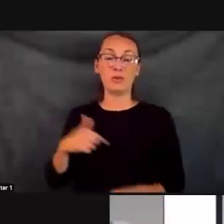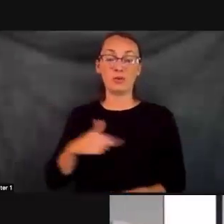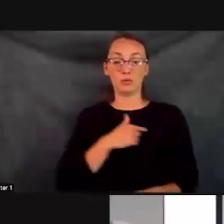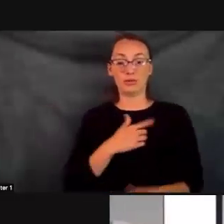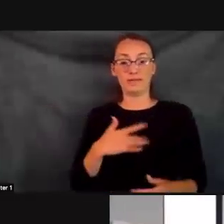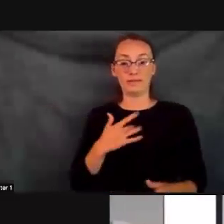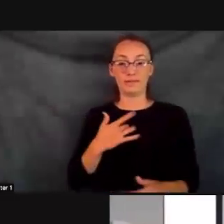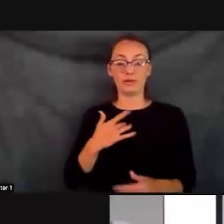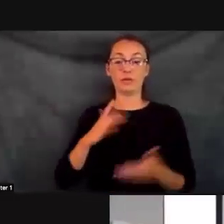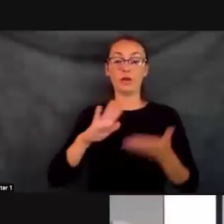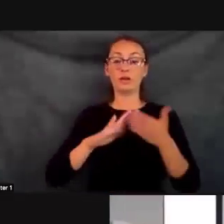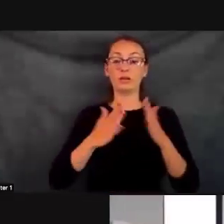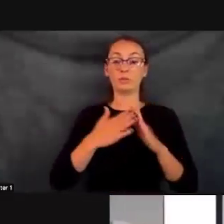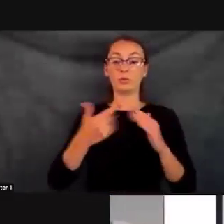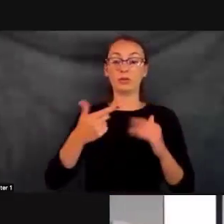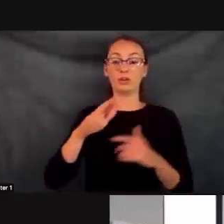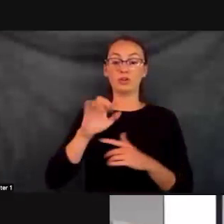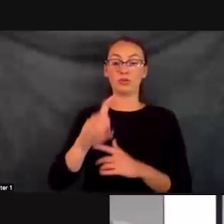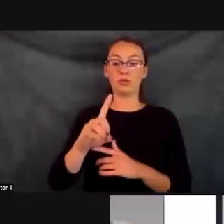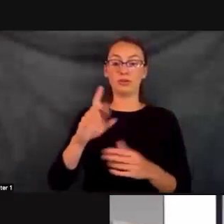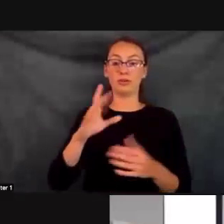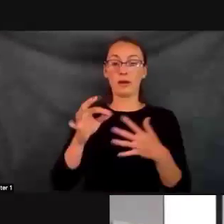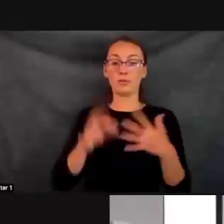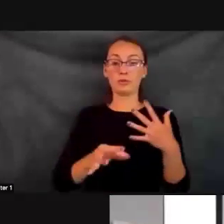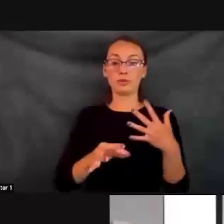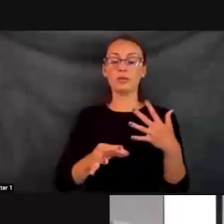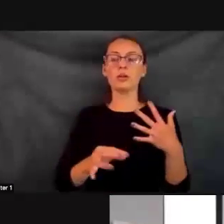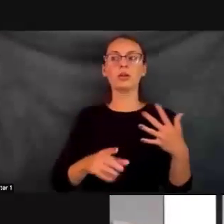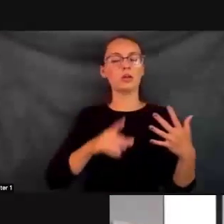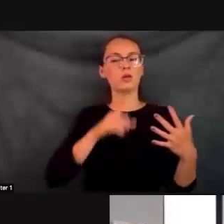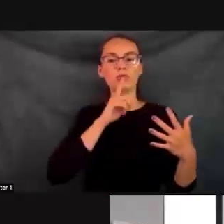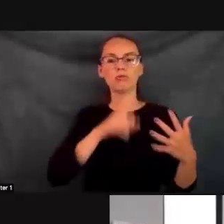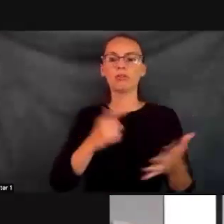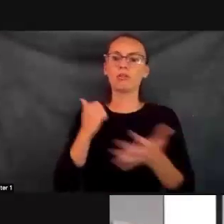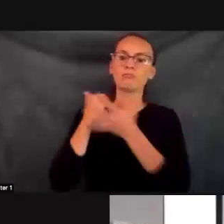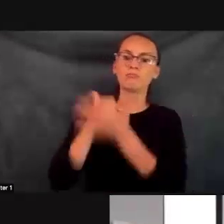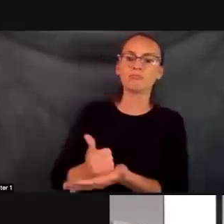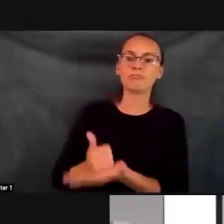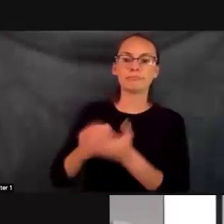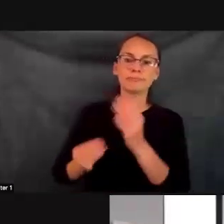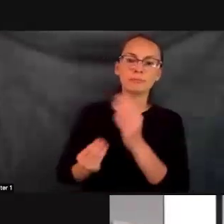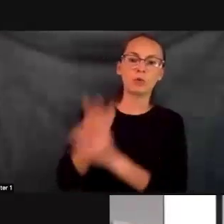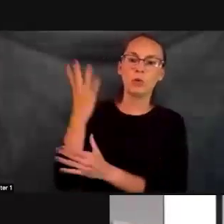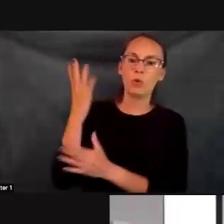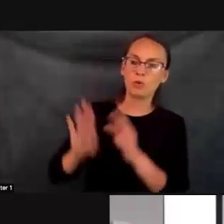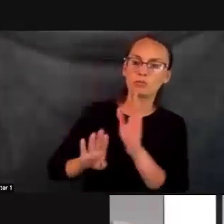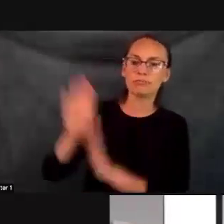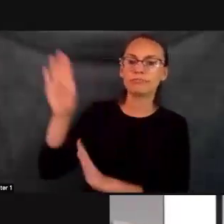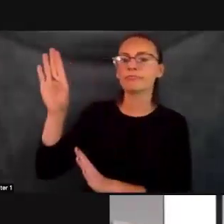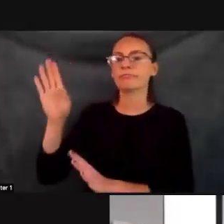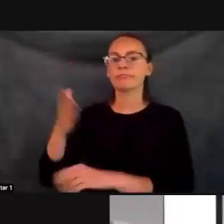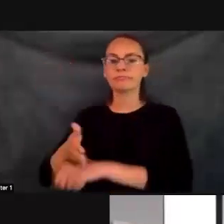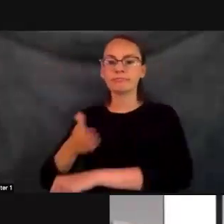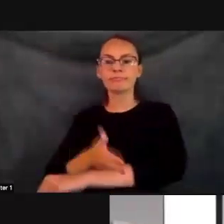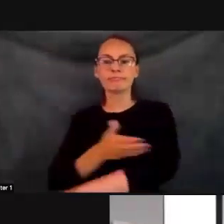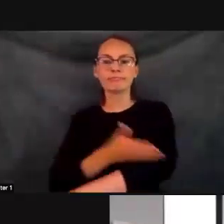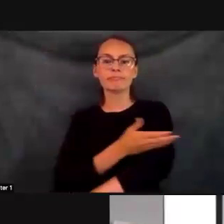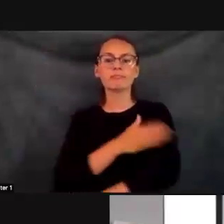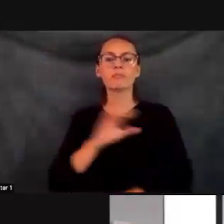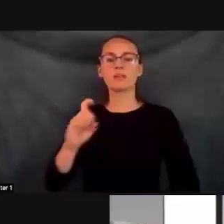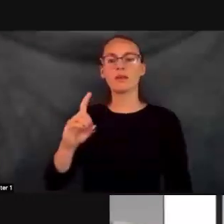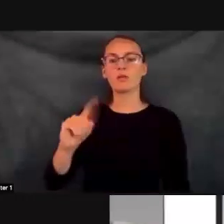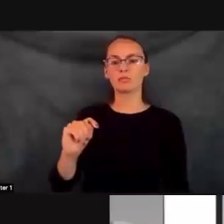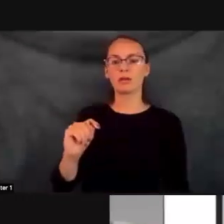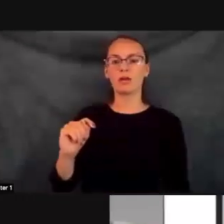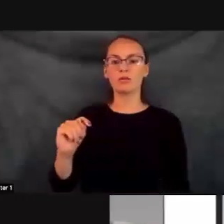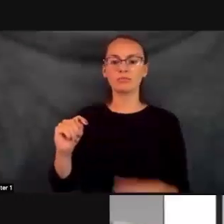contratación. Estamos convencidos que la red comunitaria es la mejor alternativa. a los